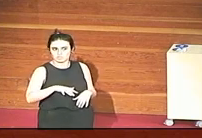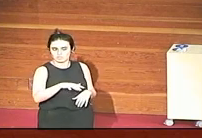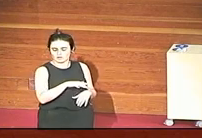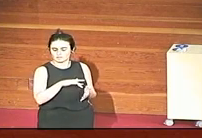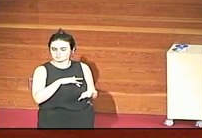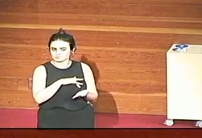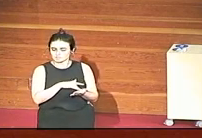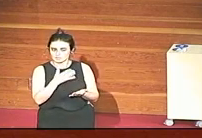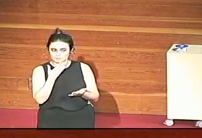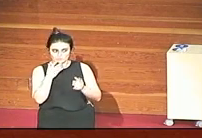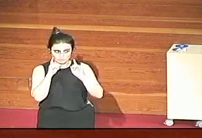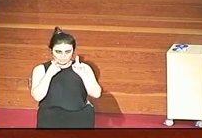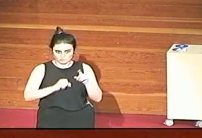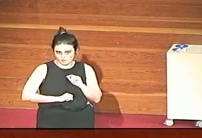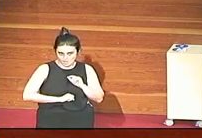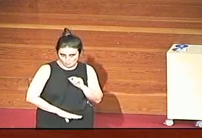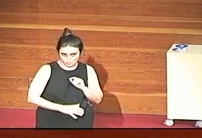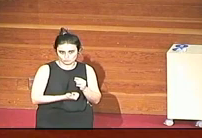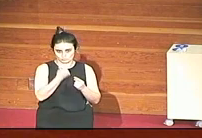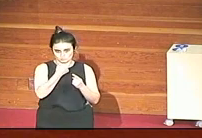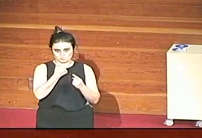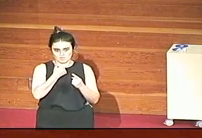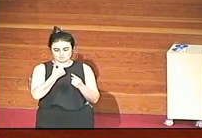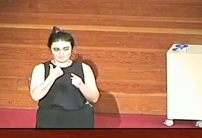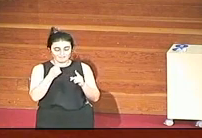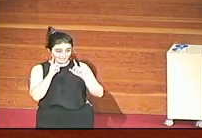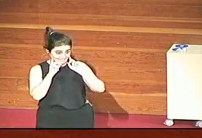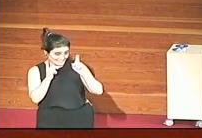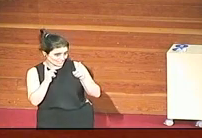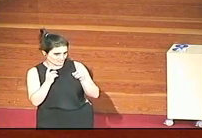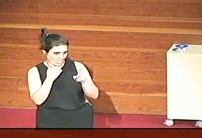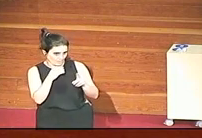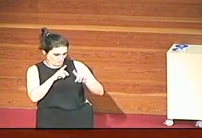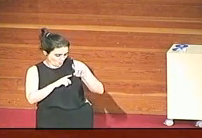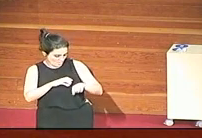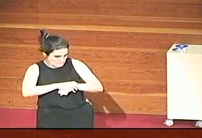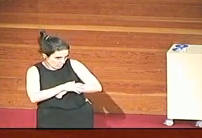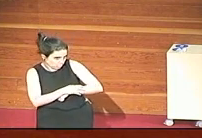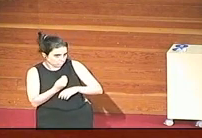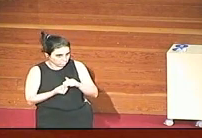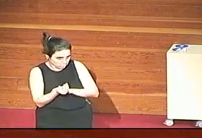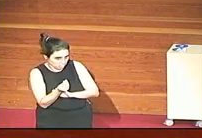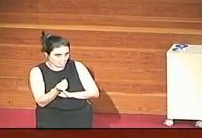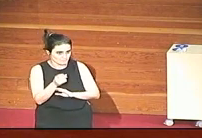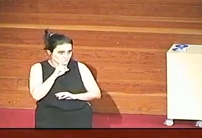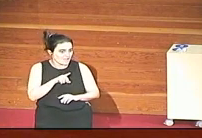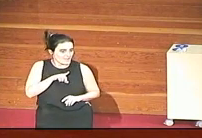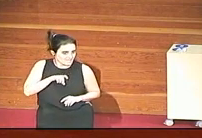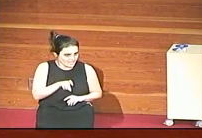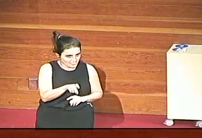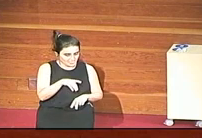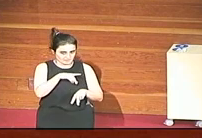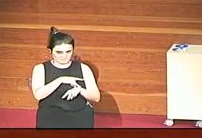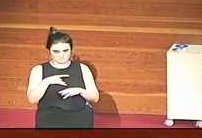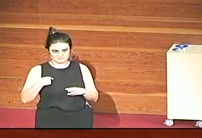casos de abortos más casos de malformaciones muchos más casos de cáncer de enfermedades cardiorrespiratorias o sea